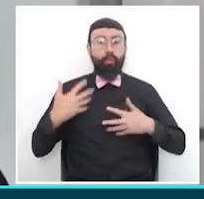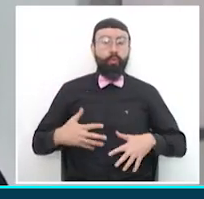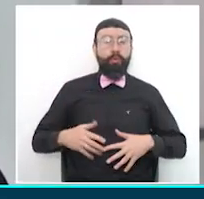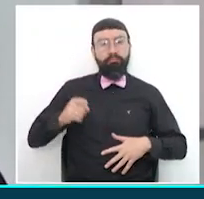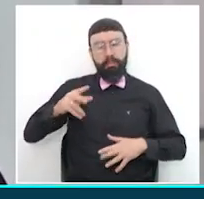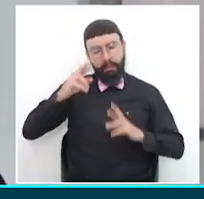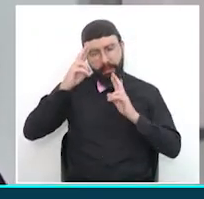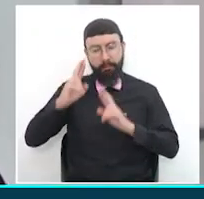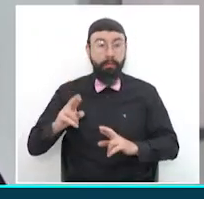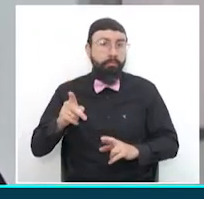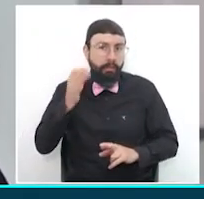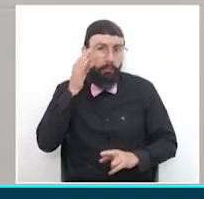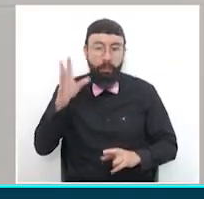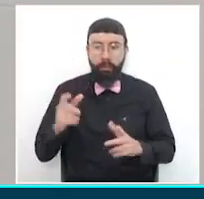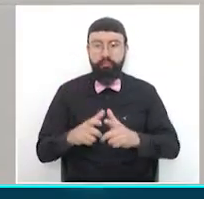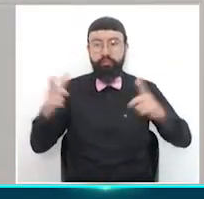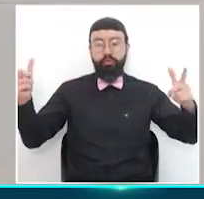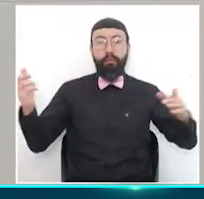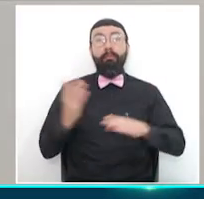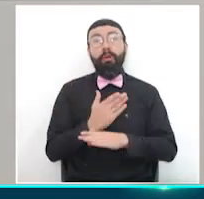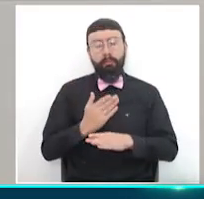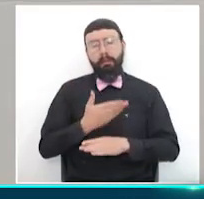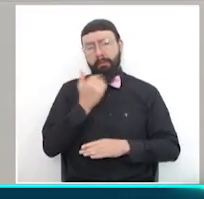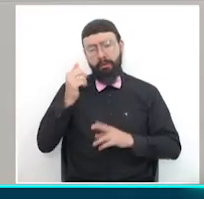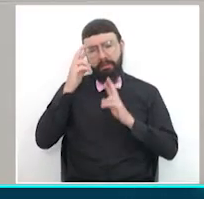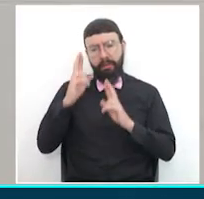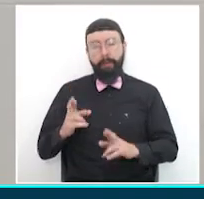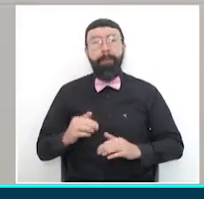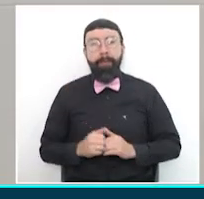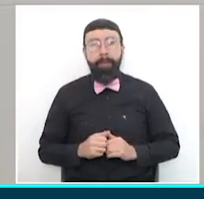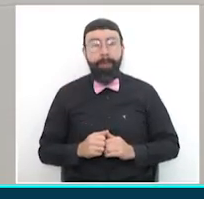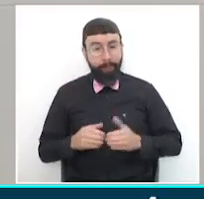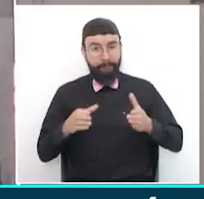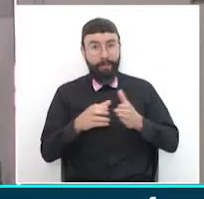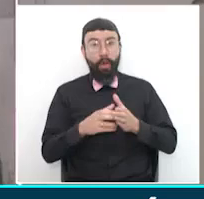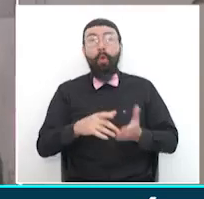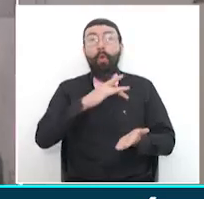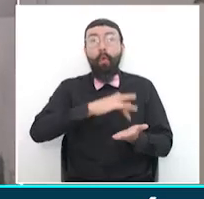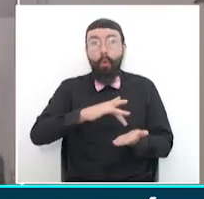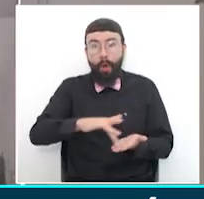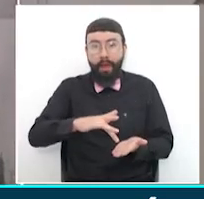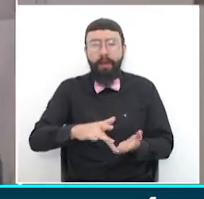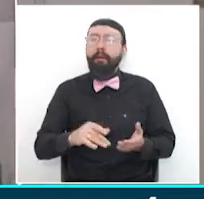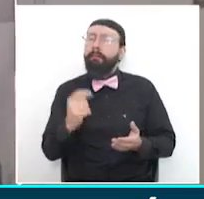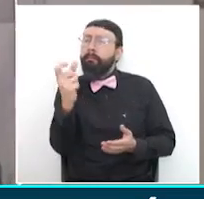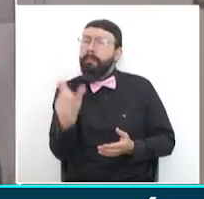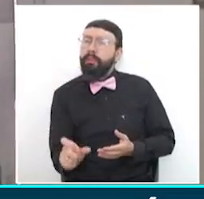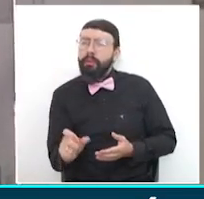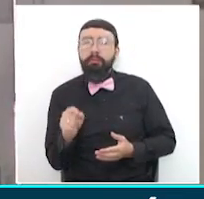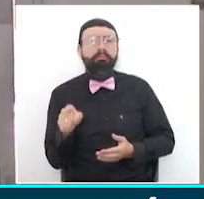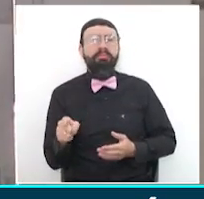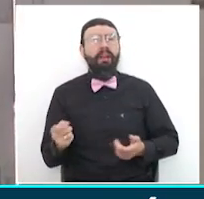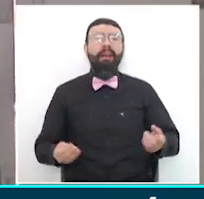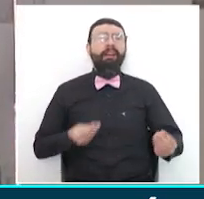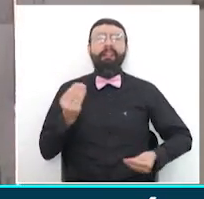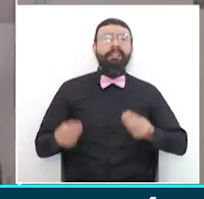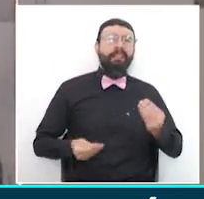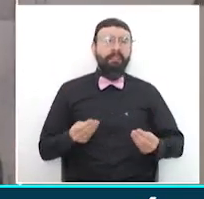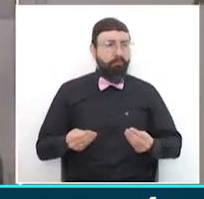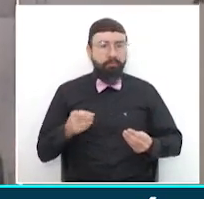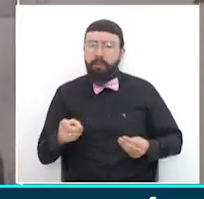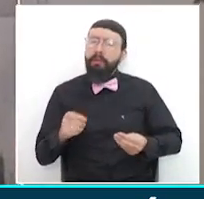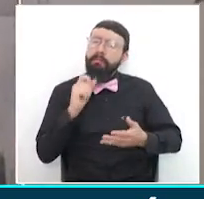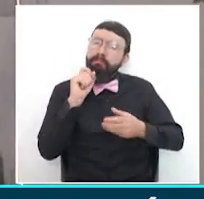pueden convertir en grandes problemas. La primera estación fue el área de urgencias. Allí una persona se encarga de realizar todo el test